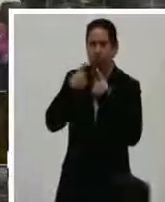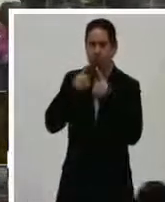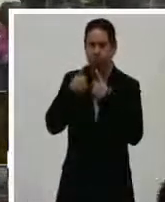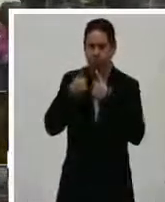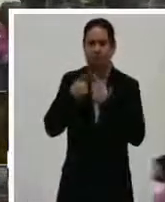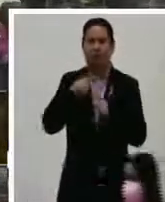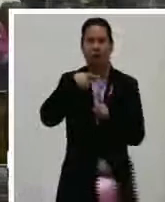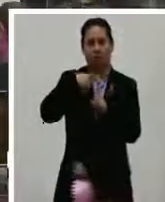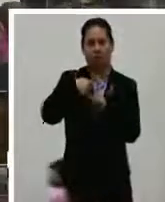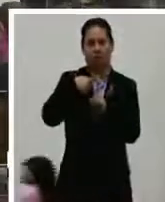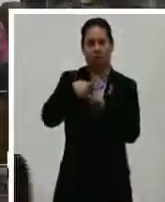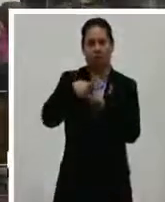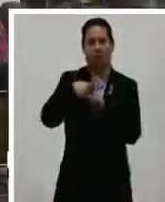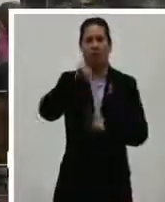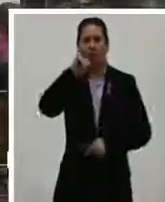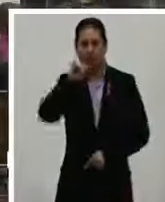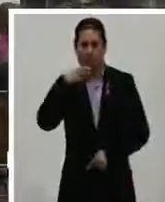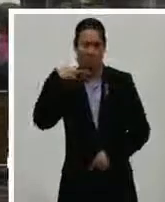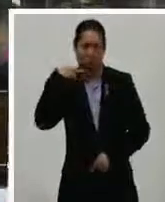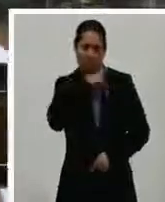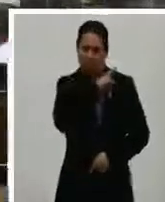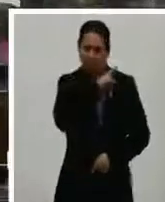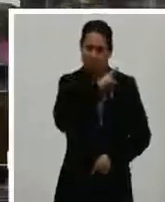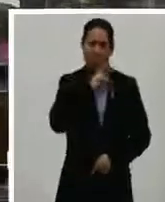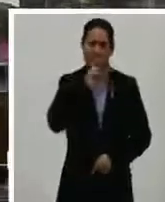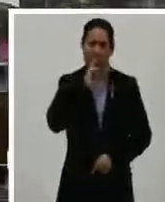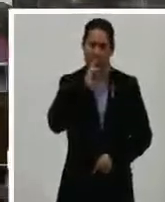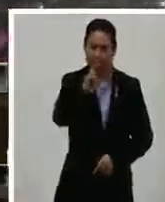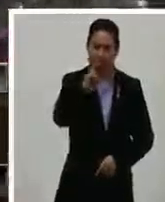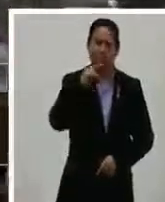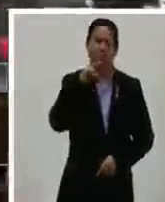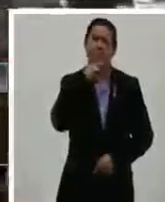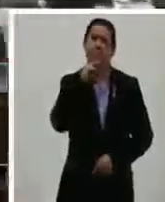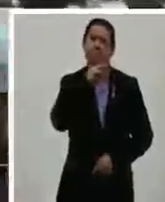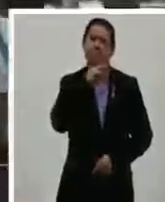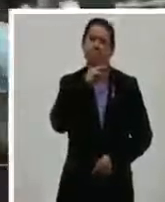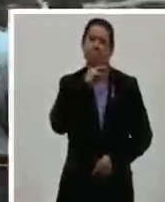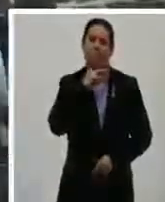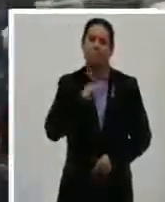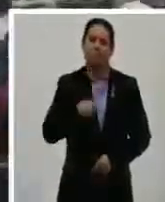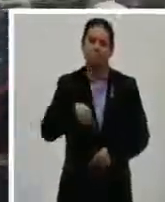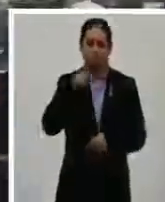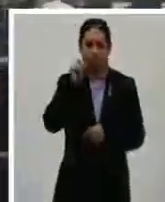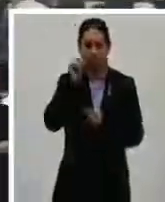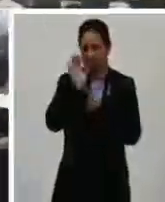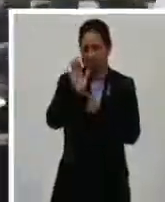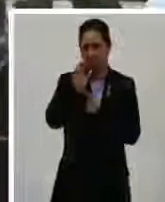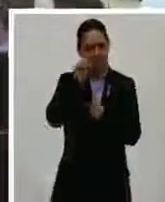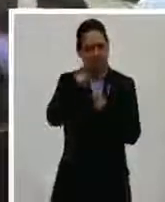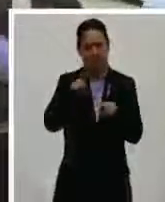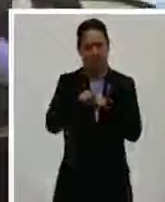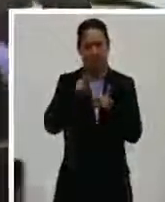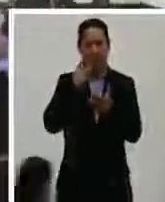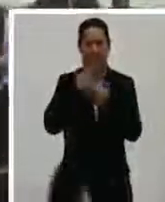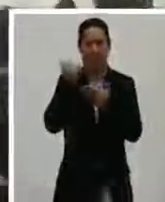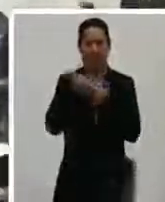a favor si es de considerarse como de urgente y obvia resolución la minuta presentada